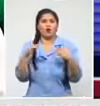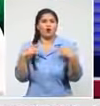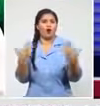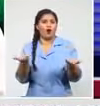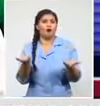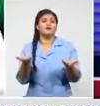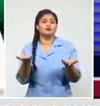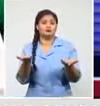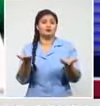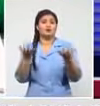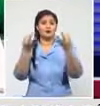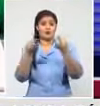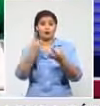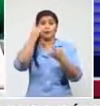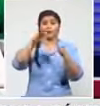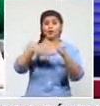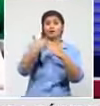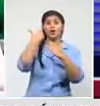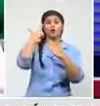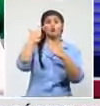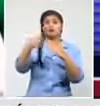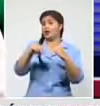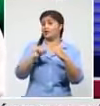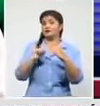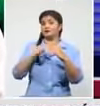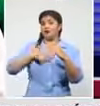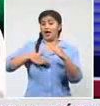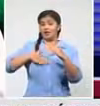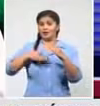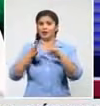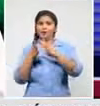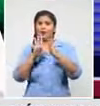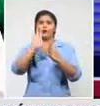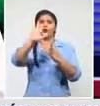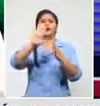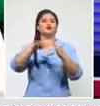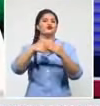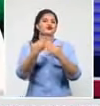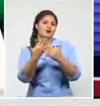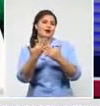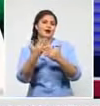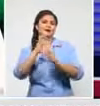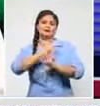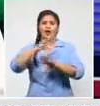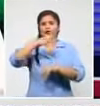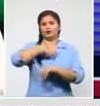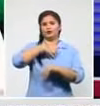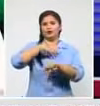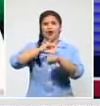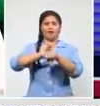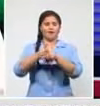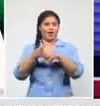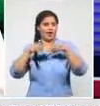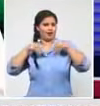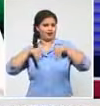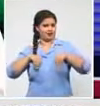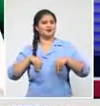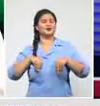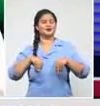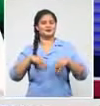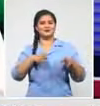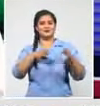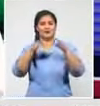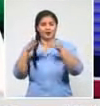veces el primer día y se detecta el quinto día de la enfermedad. Entonces, viene